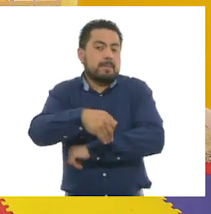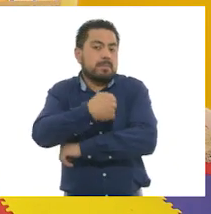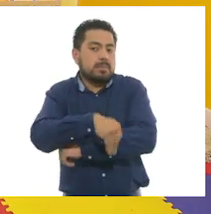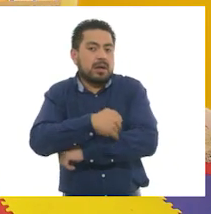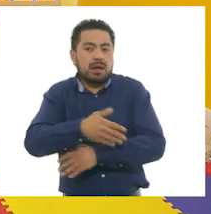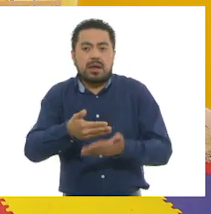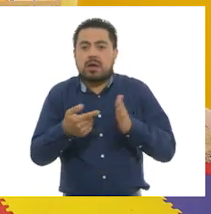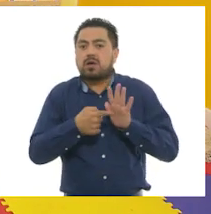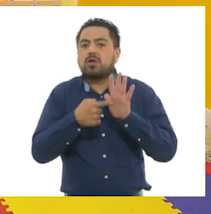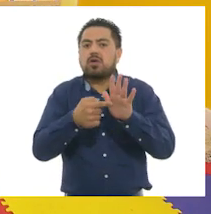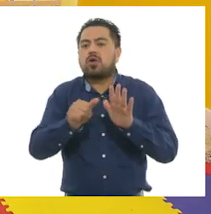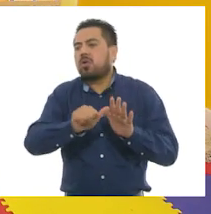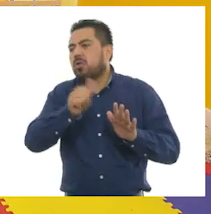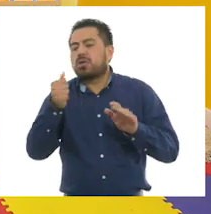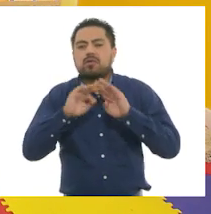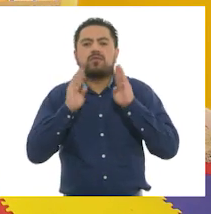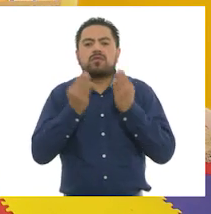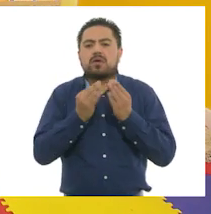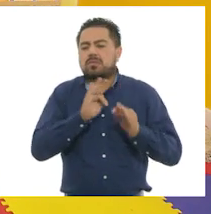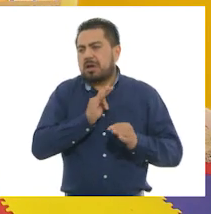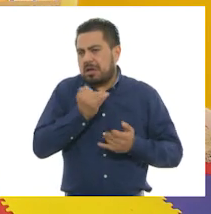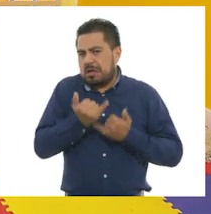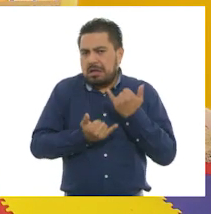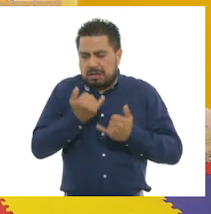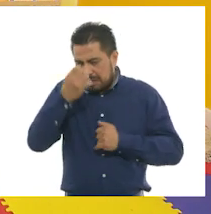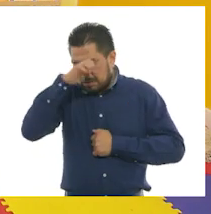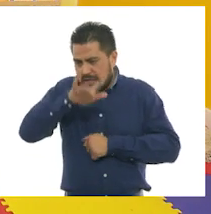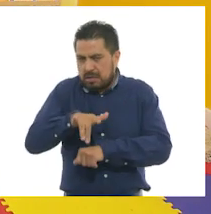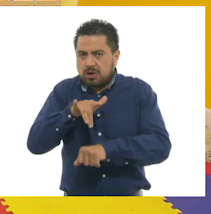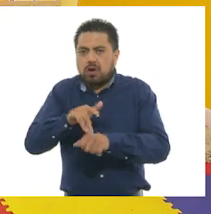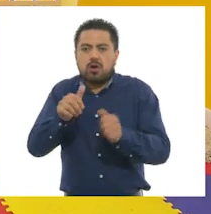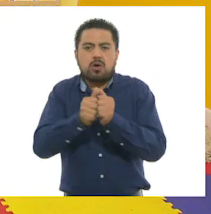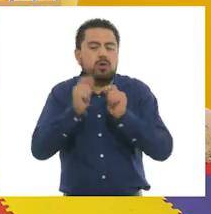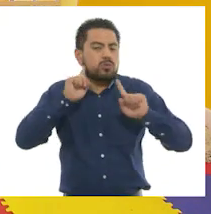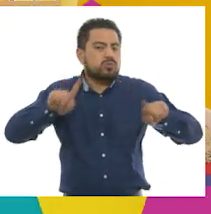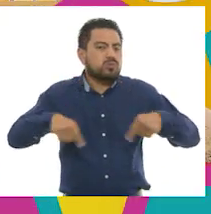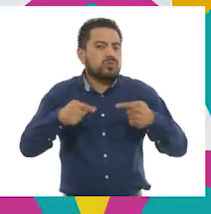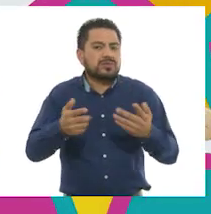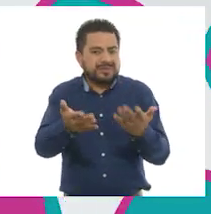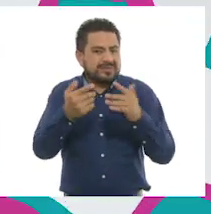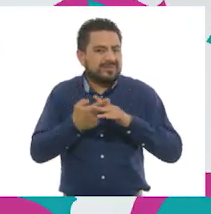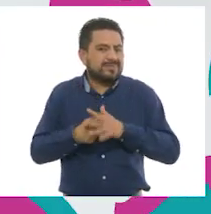les mostraremos otras formas de jugar y experimentar con la música. ¡Adelante!